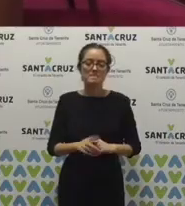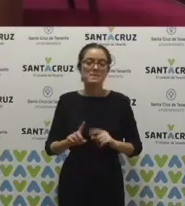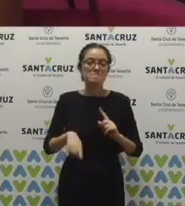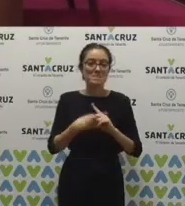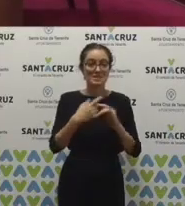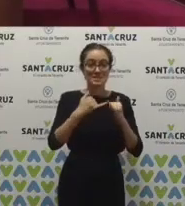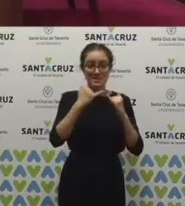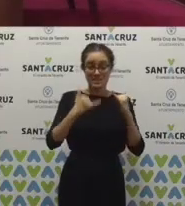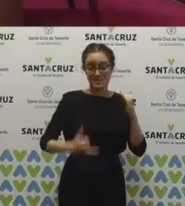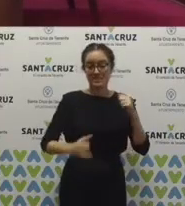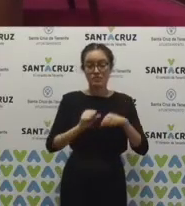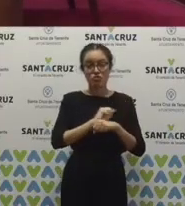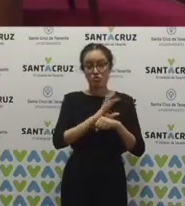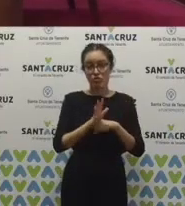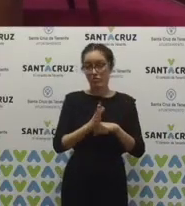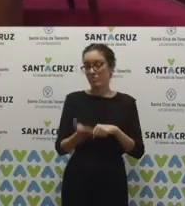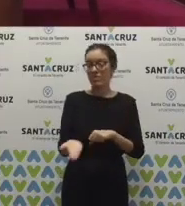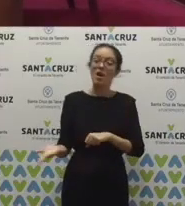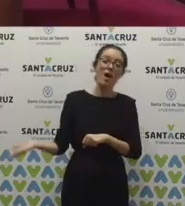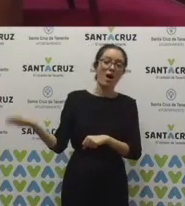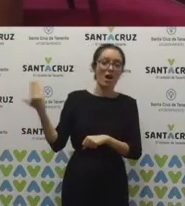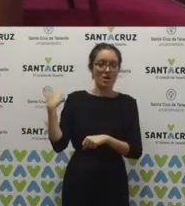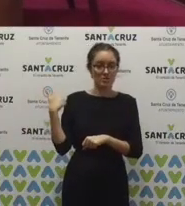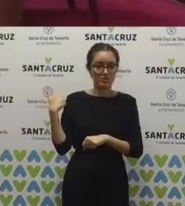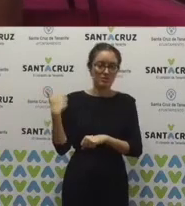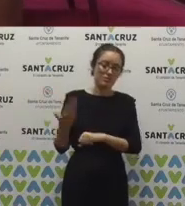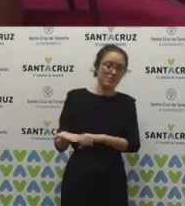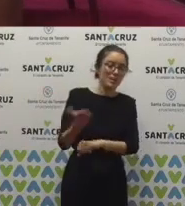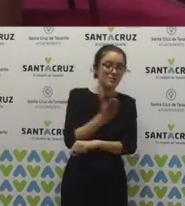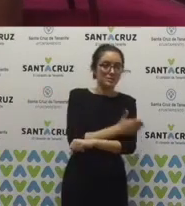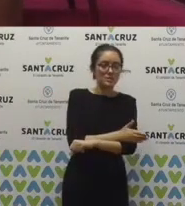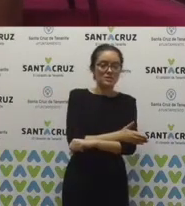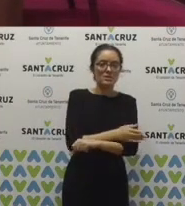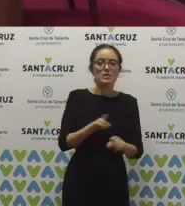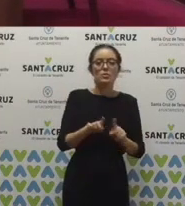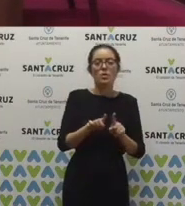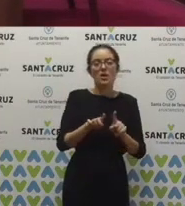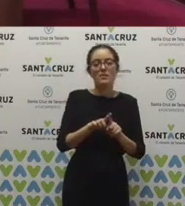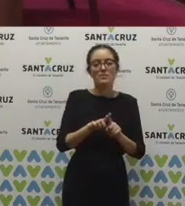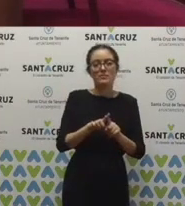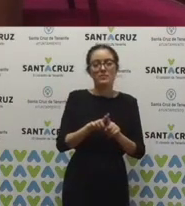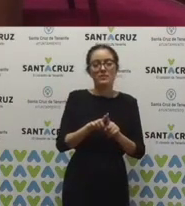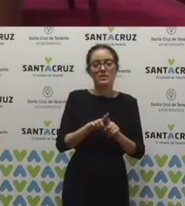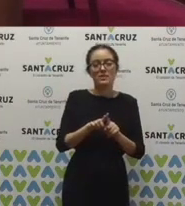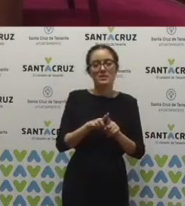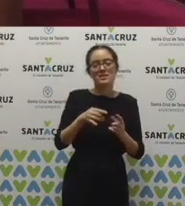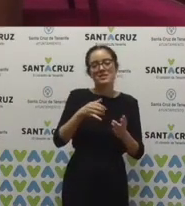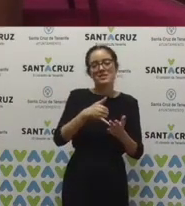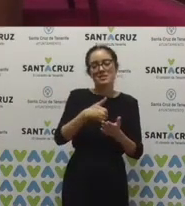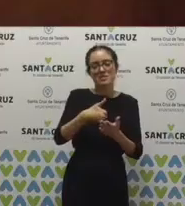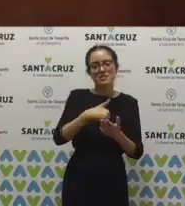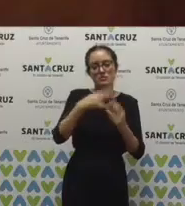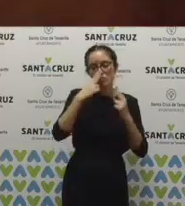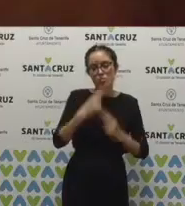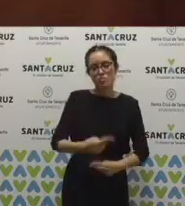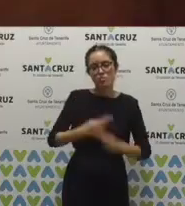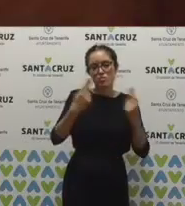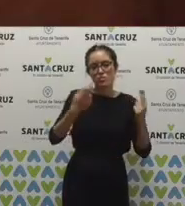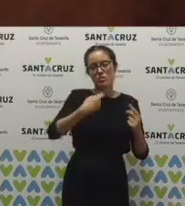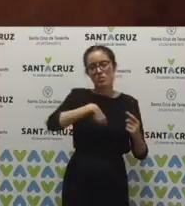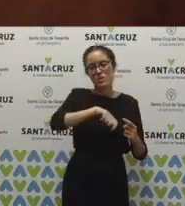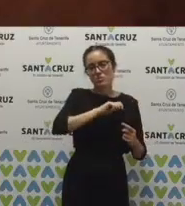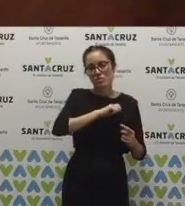la crisis del cobi 19 haber conseguido incrementar el déficit público español por primera vez desde